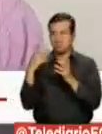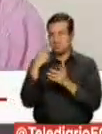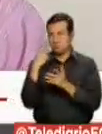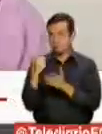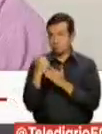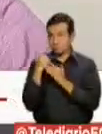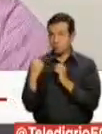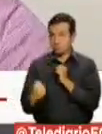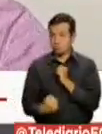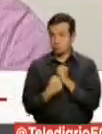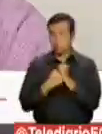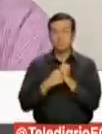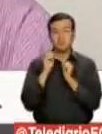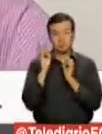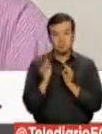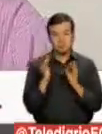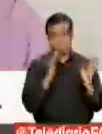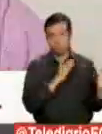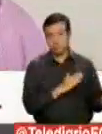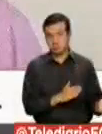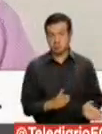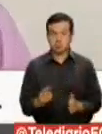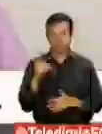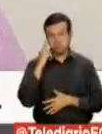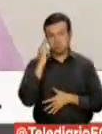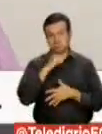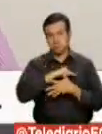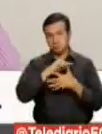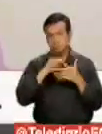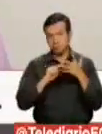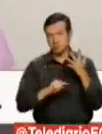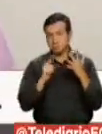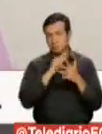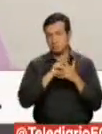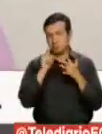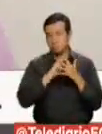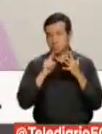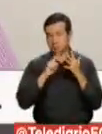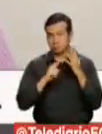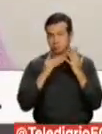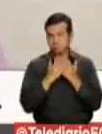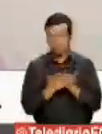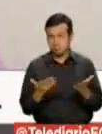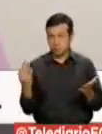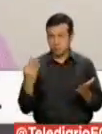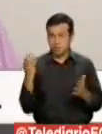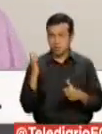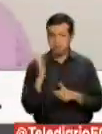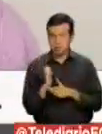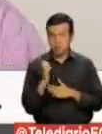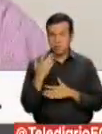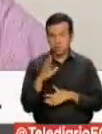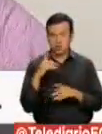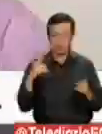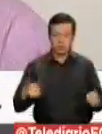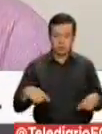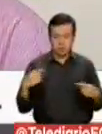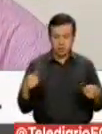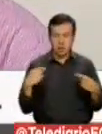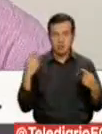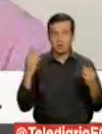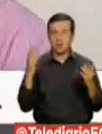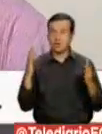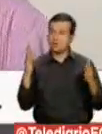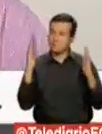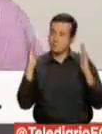está permitiendo también tener opciones y alternativas de diferentes tipos de componentes locales. Estamos hablando de llantas, de